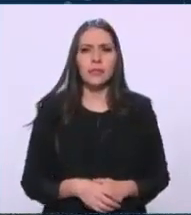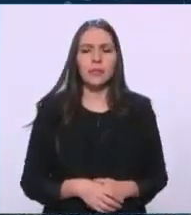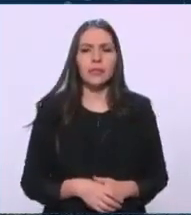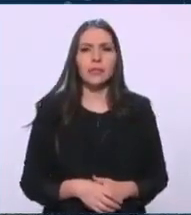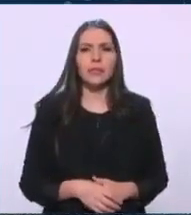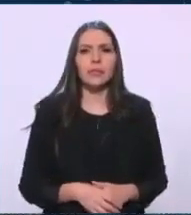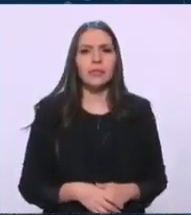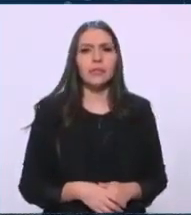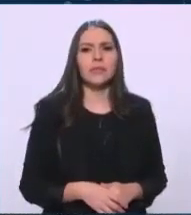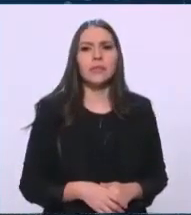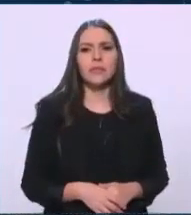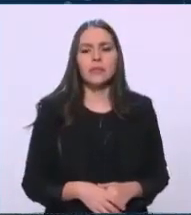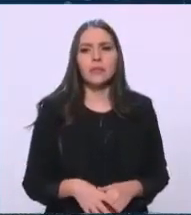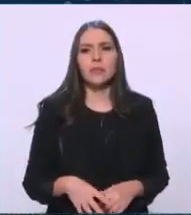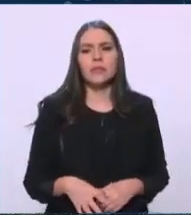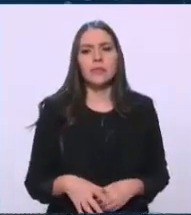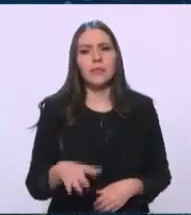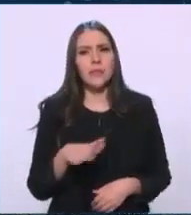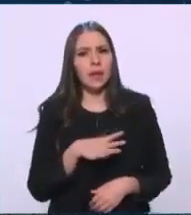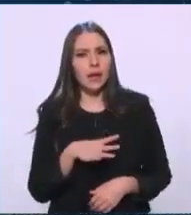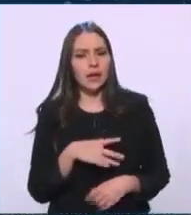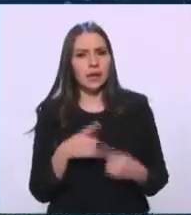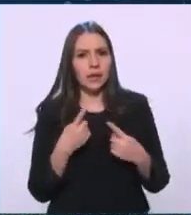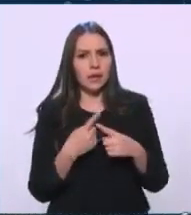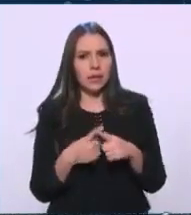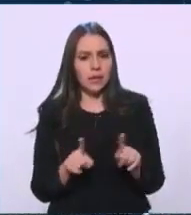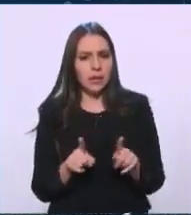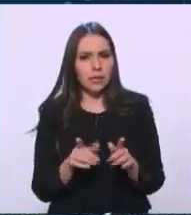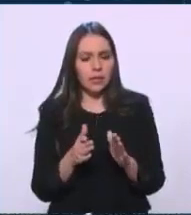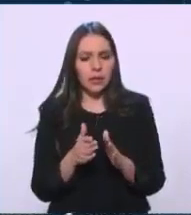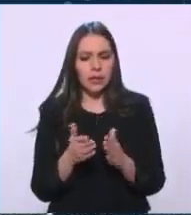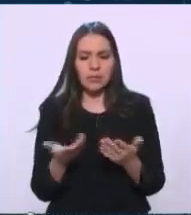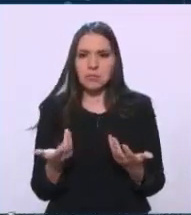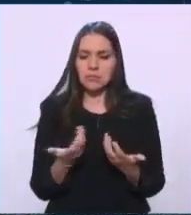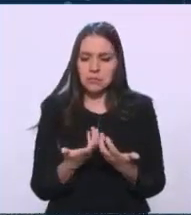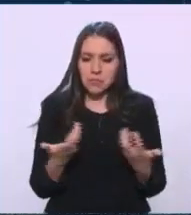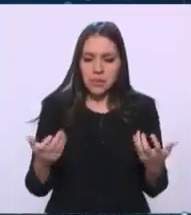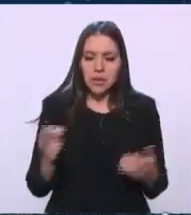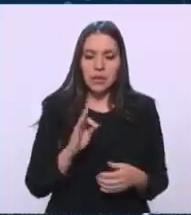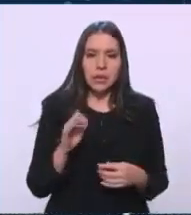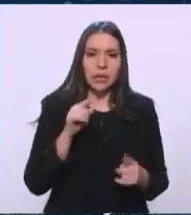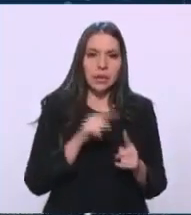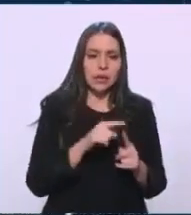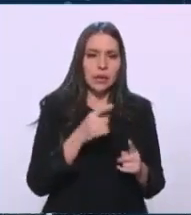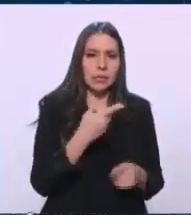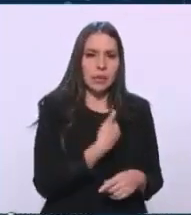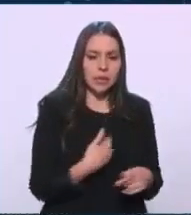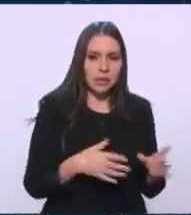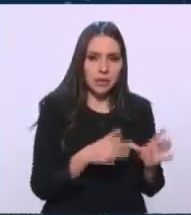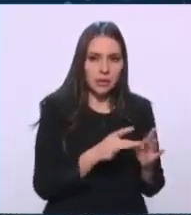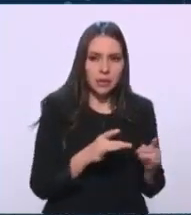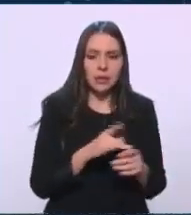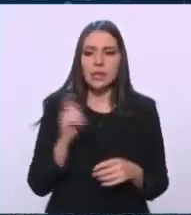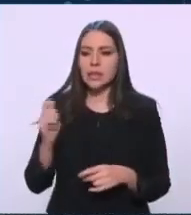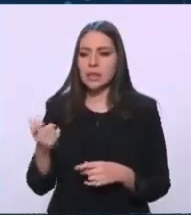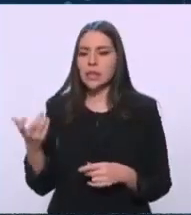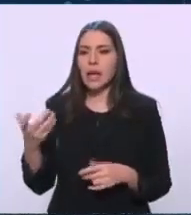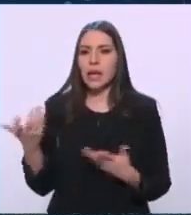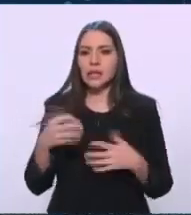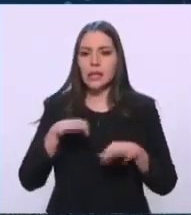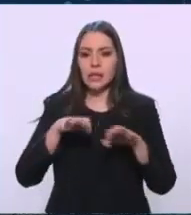es justamente este discurso presidencial, las acciones de gobierno y la percepción que sobre ellas